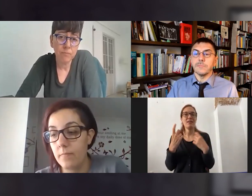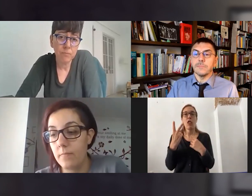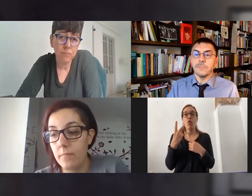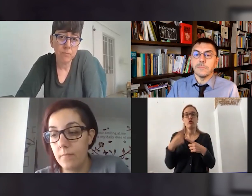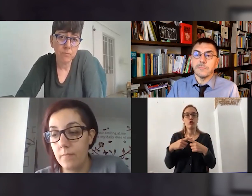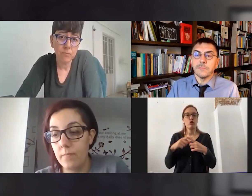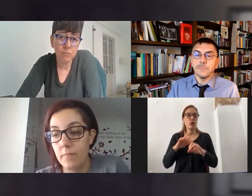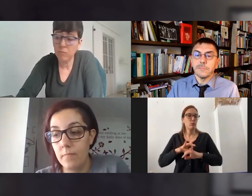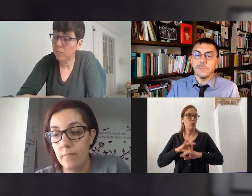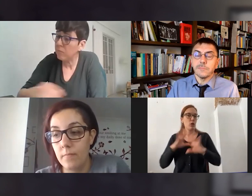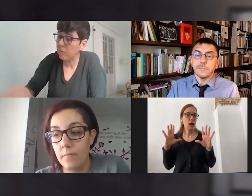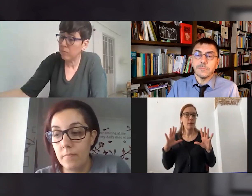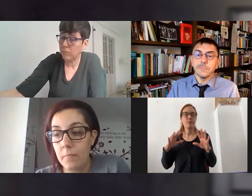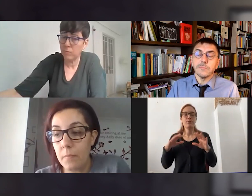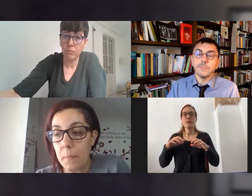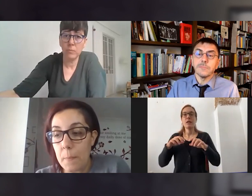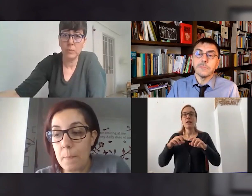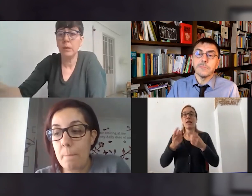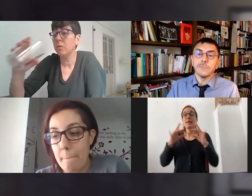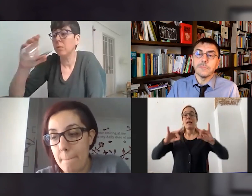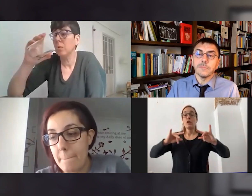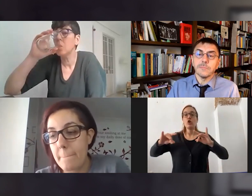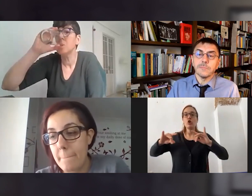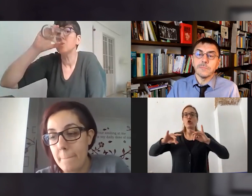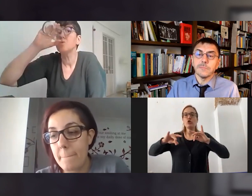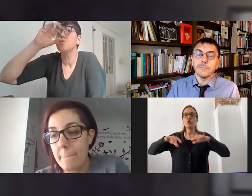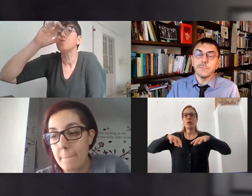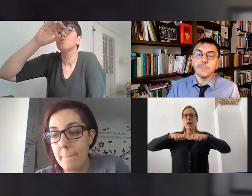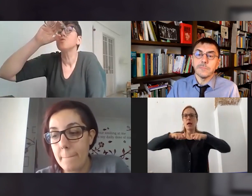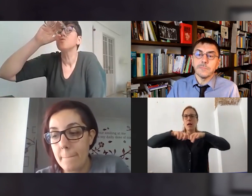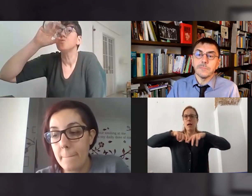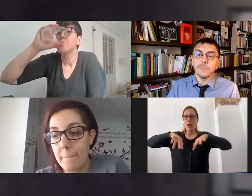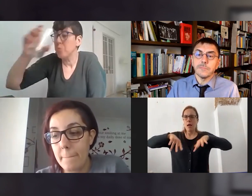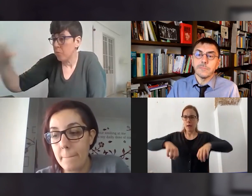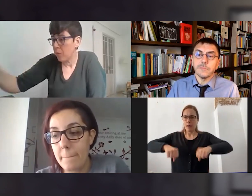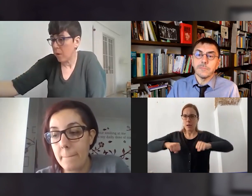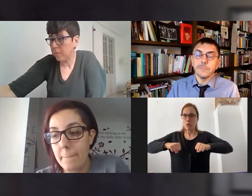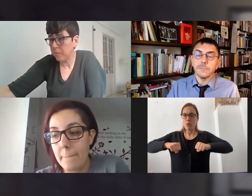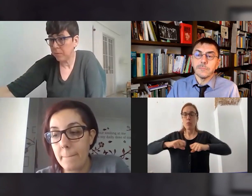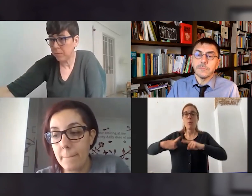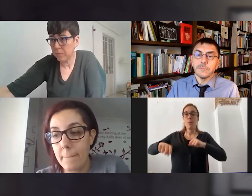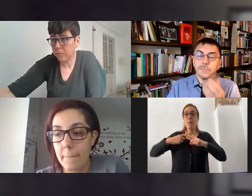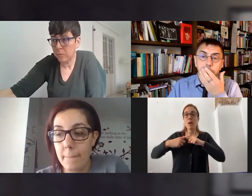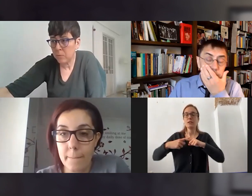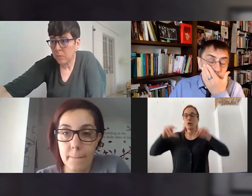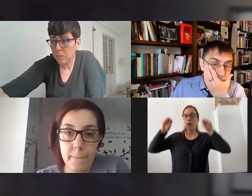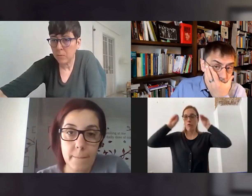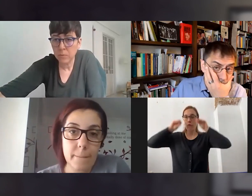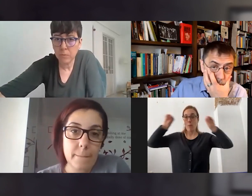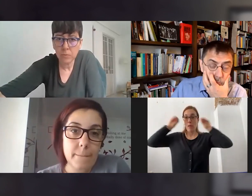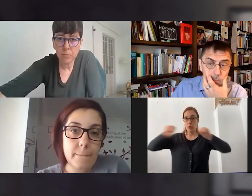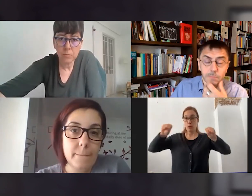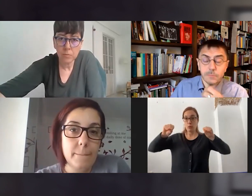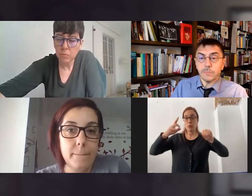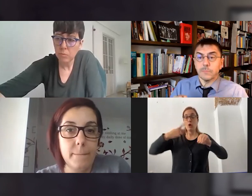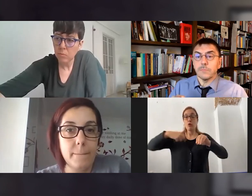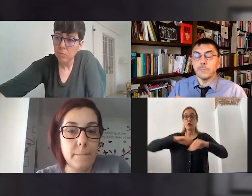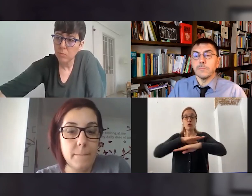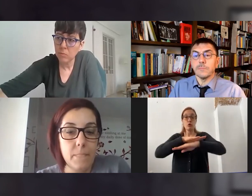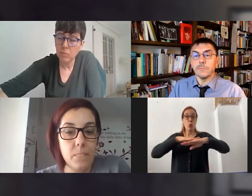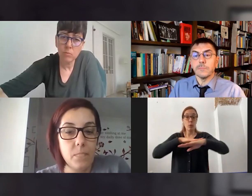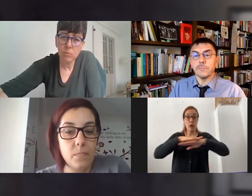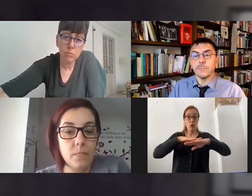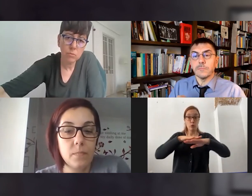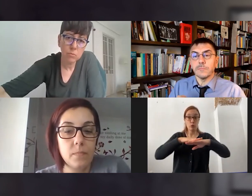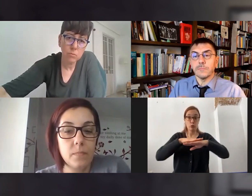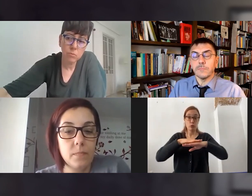territorial y más formación. Porque además vemos como con nuestra entrada en los gobiernos, tanto municipales como el de España, nuestros mejores cuadros se